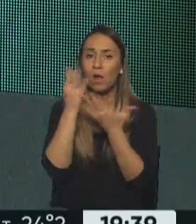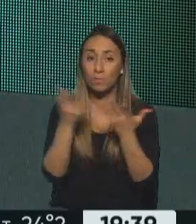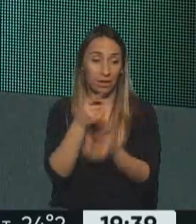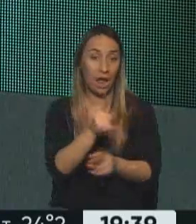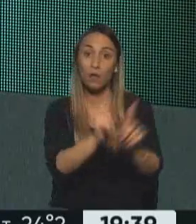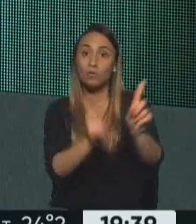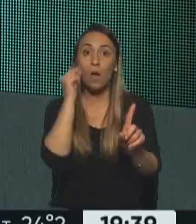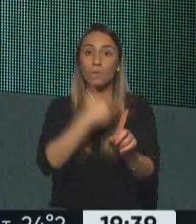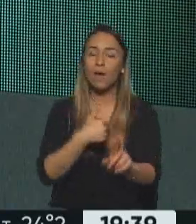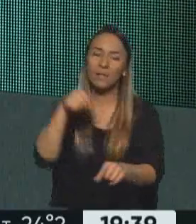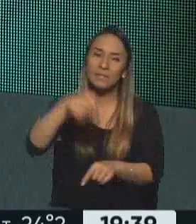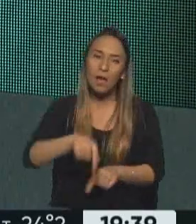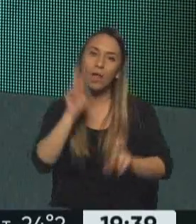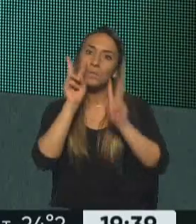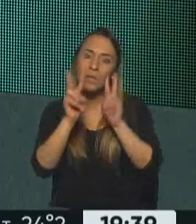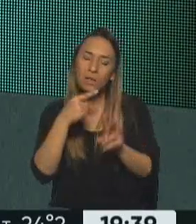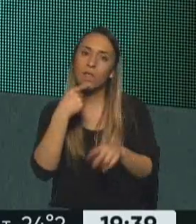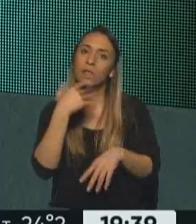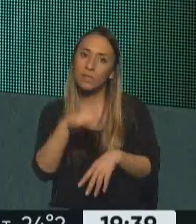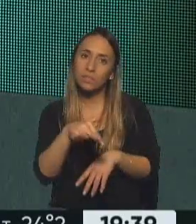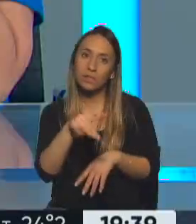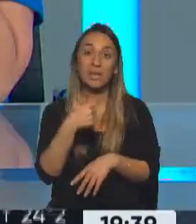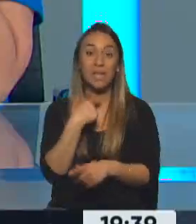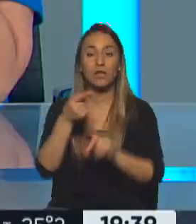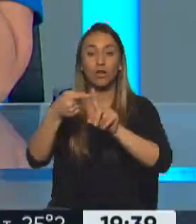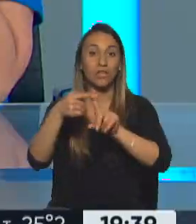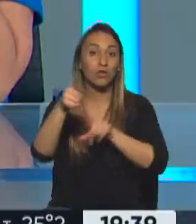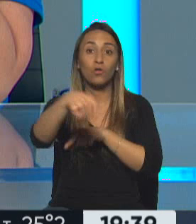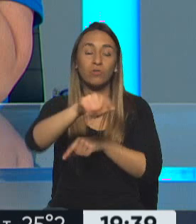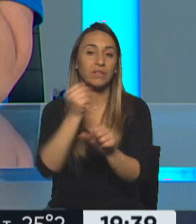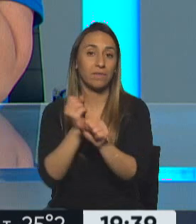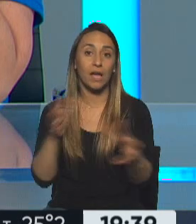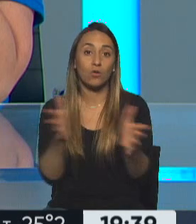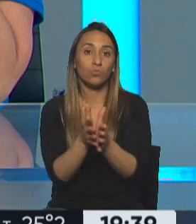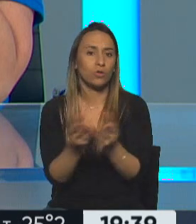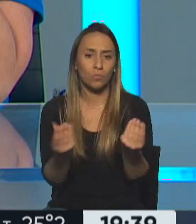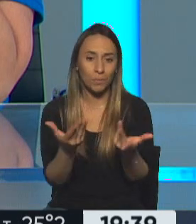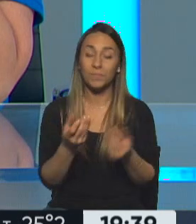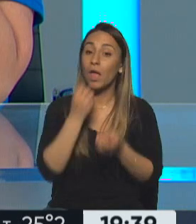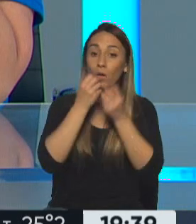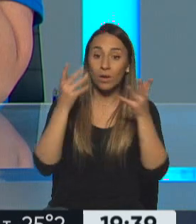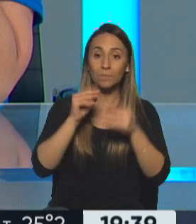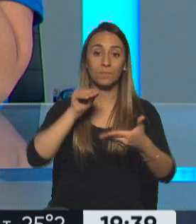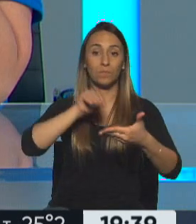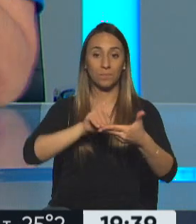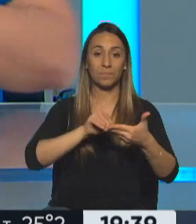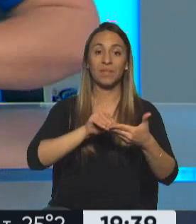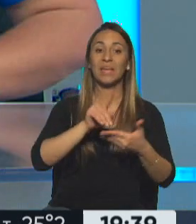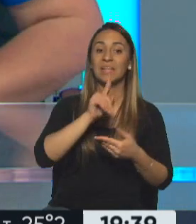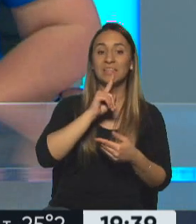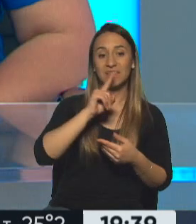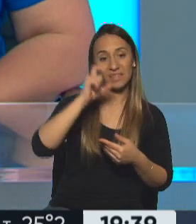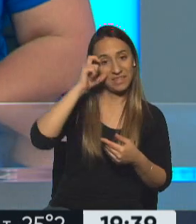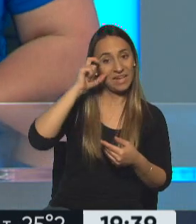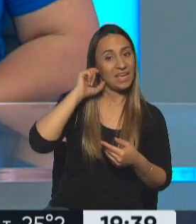mamá, papá que está escuchando en este momento puedan dirigirse y poder comunicarse, ¿no? Y hacer un trabajo en conjunto. Sí, bueno, cualquiera que ponga TG de Padres TEA, Red Federal,